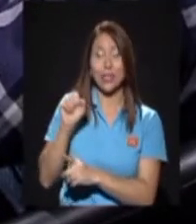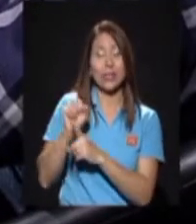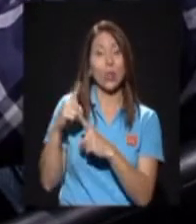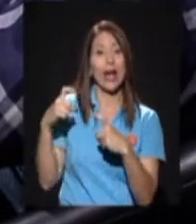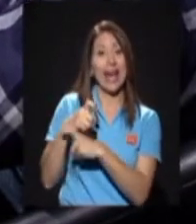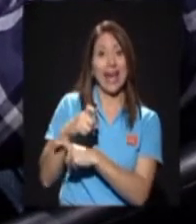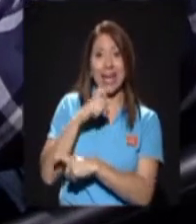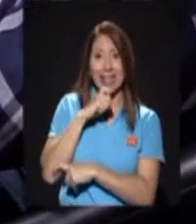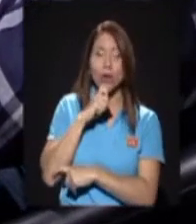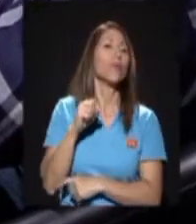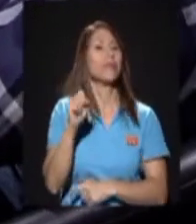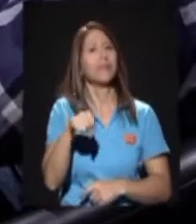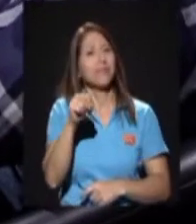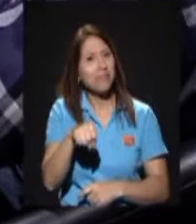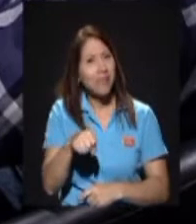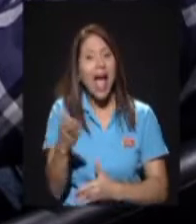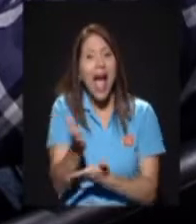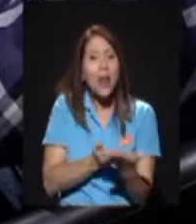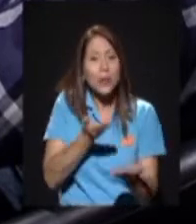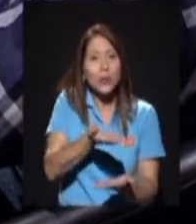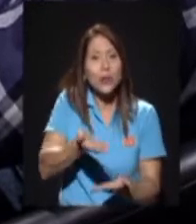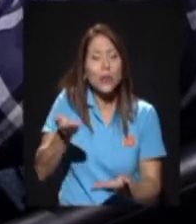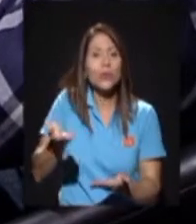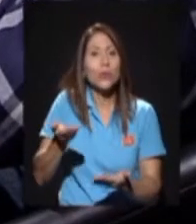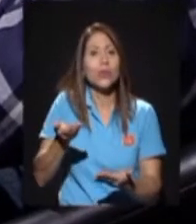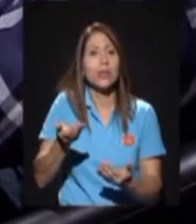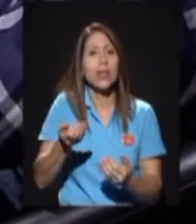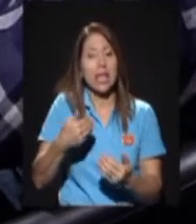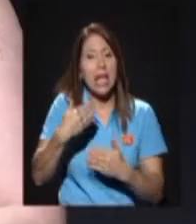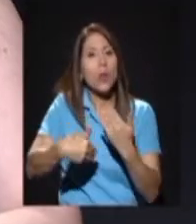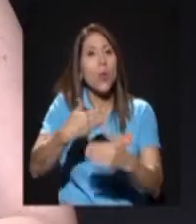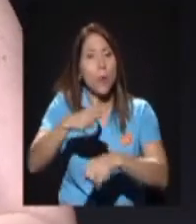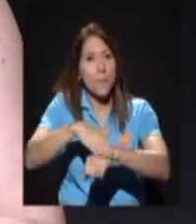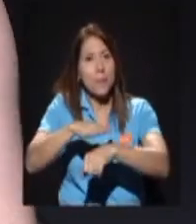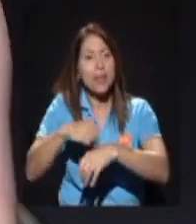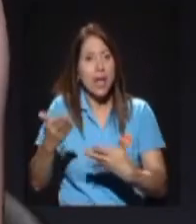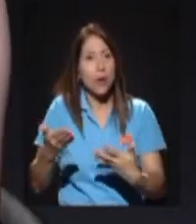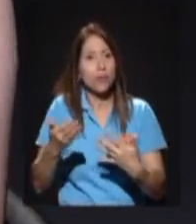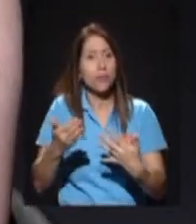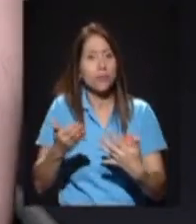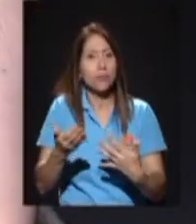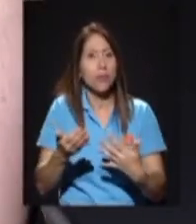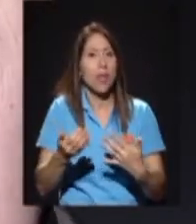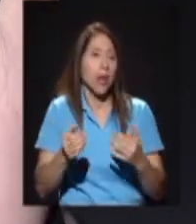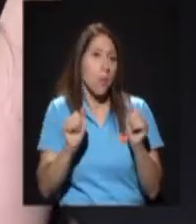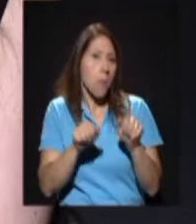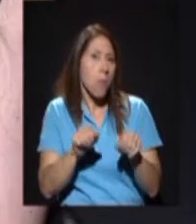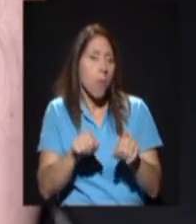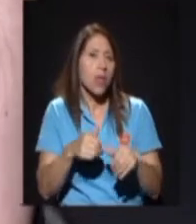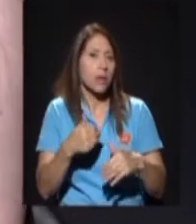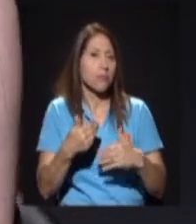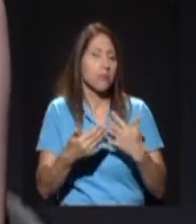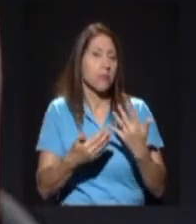crítico y habían ciertos recursos que, digamos, que luego permitieron sostener de alguna forma, obviamente con